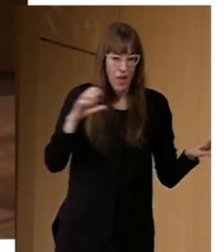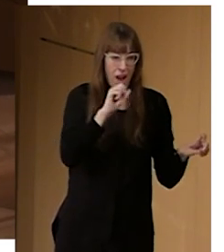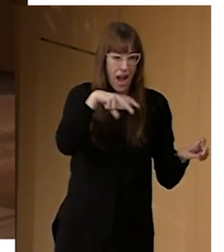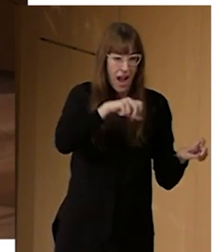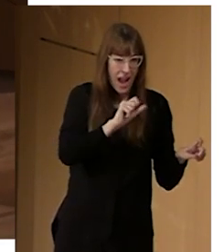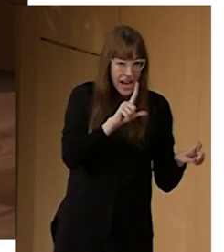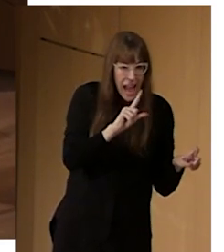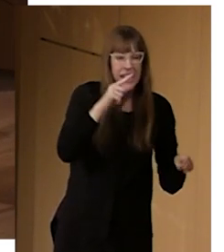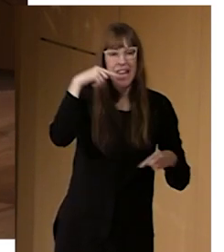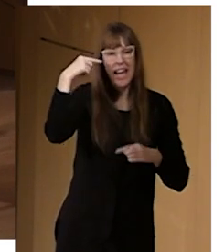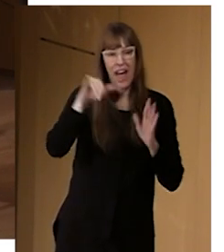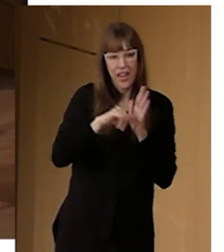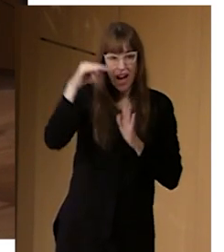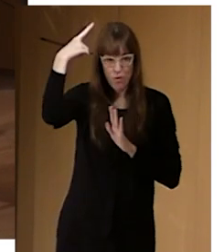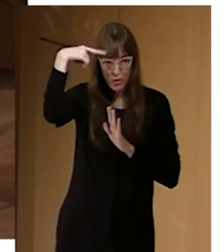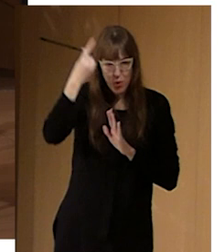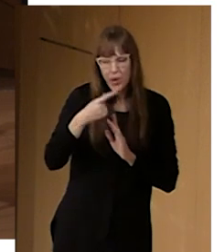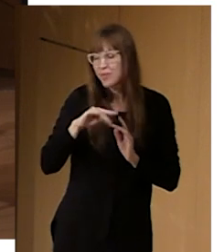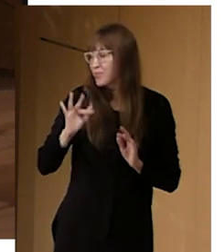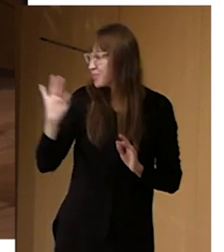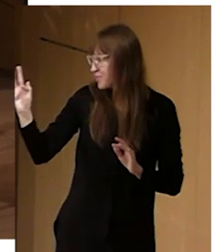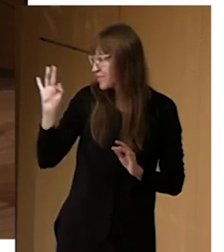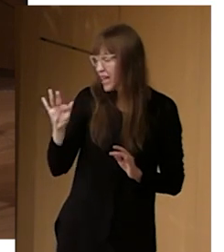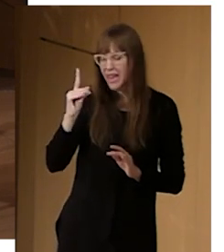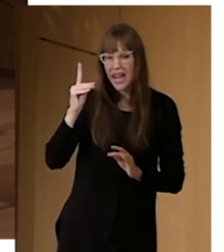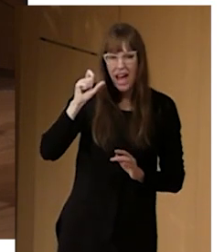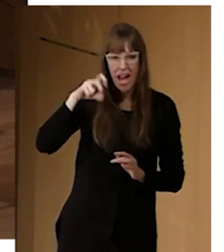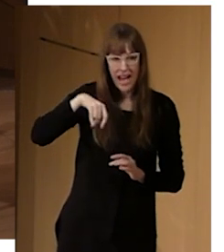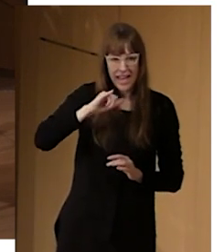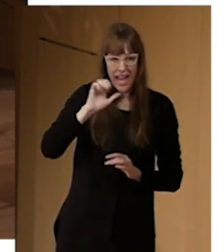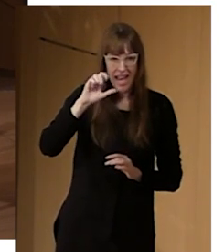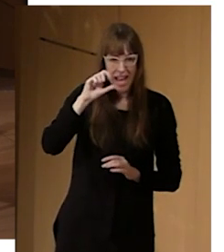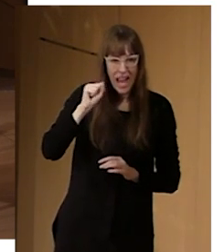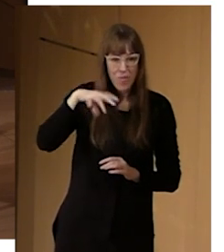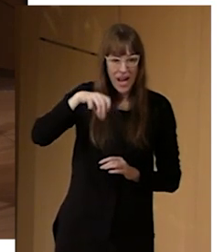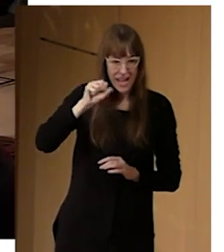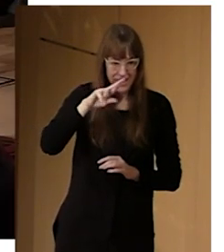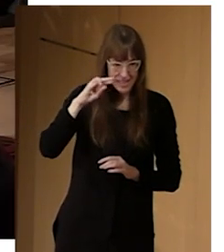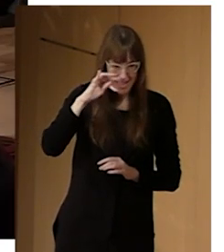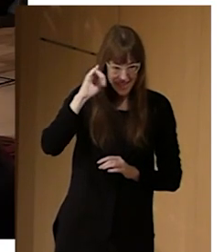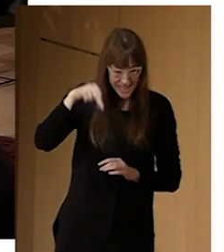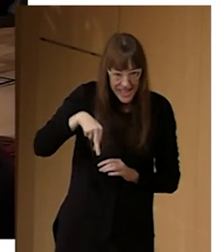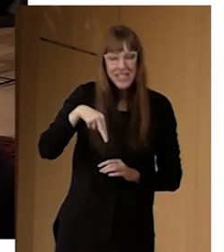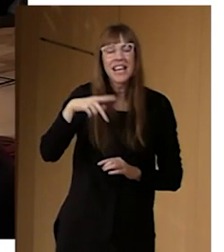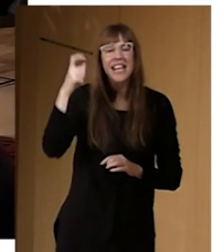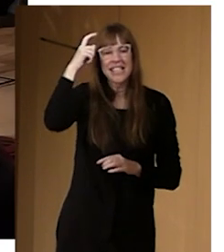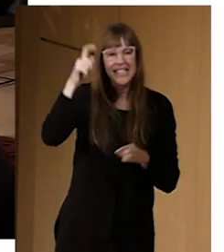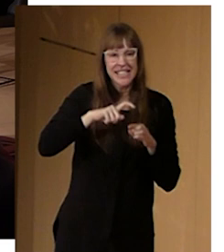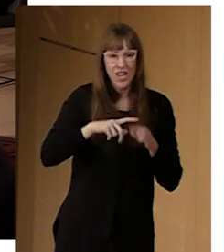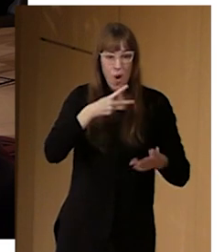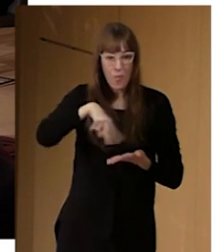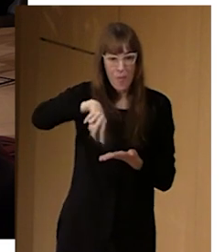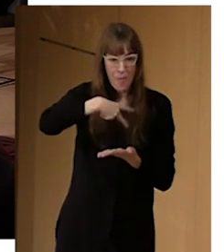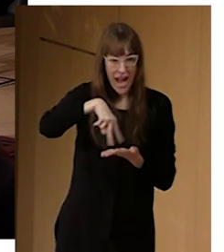Gabriela Martín directora de la fundación psicoval Maite León Pablo Gonzalo director global de